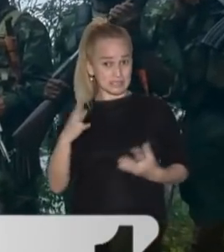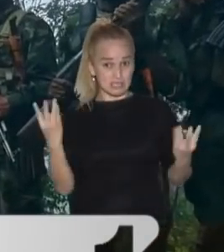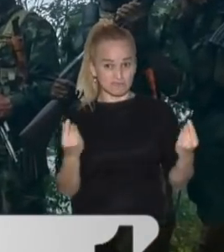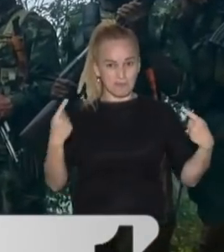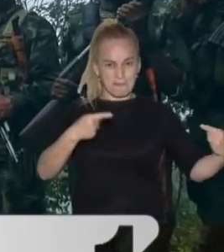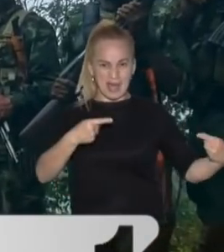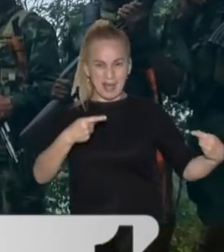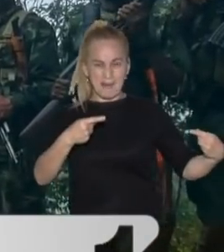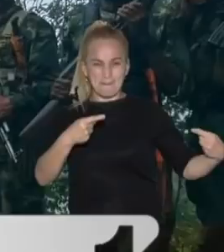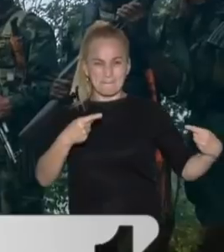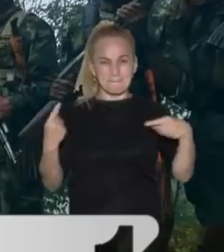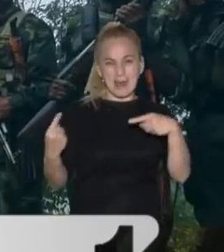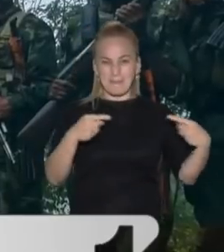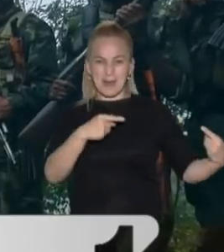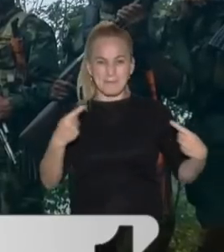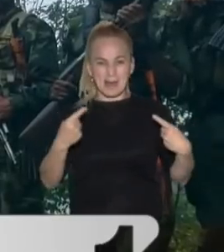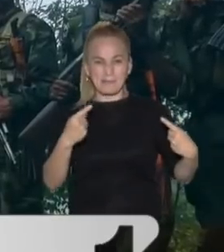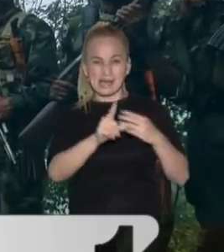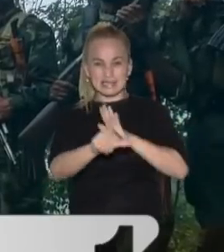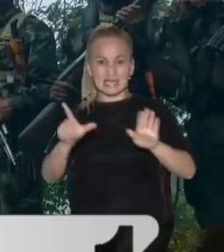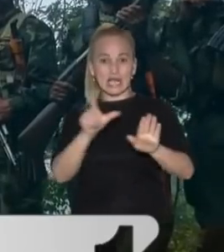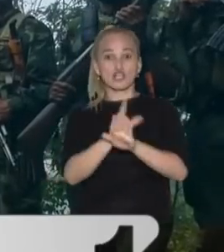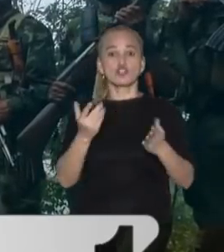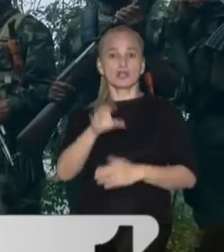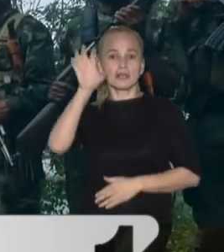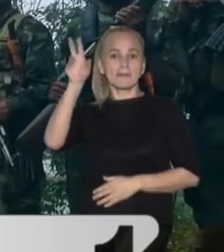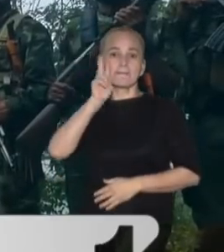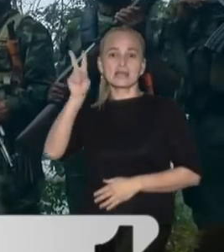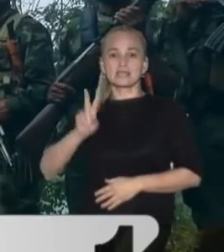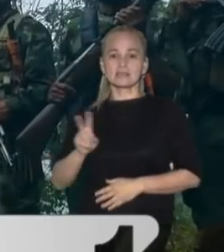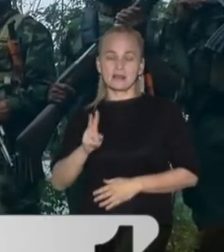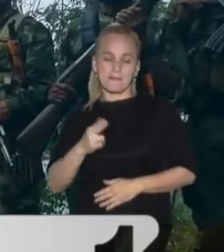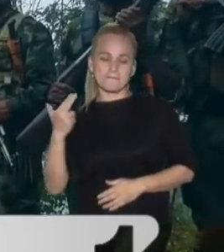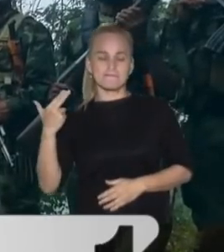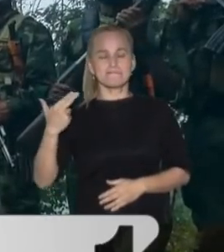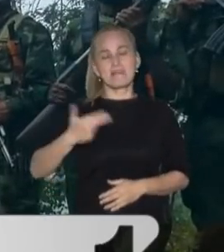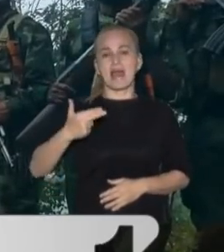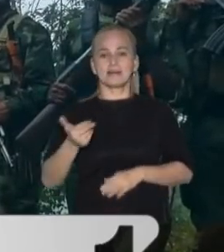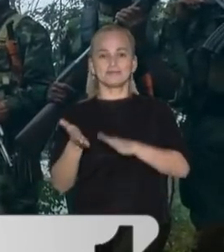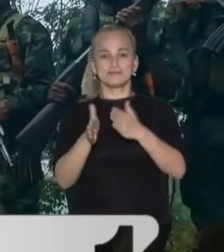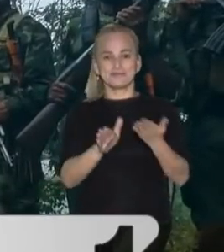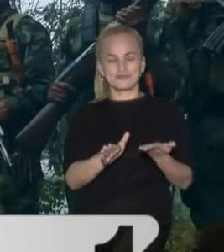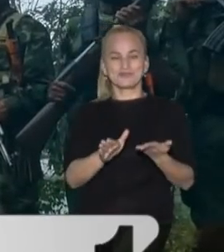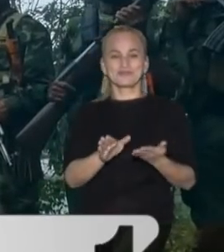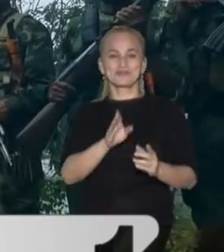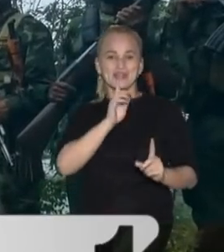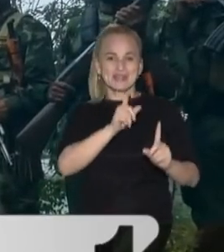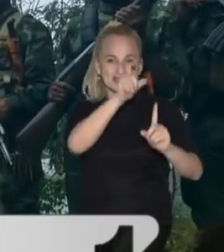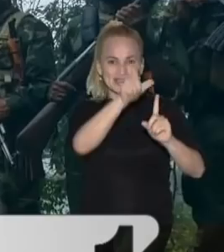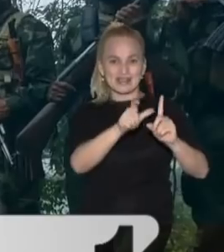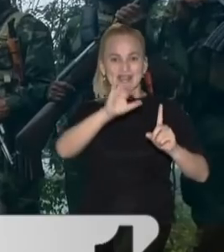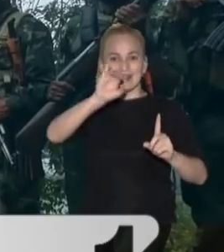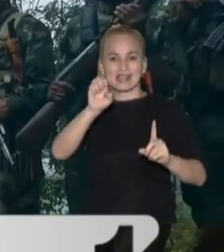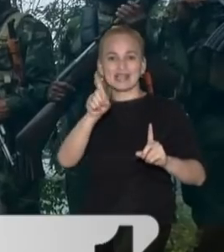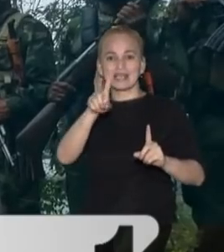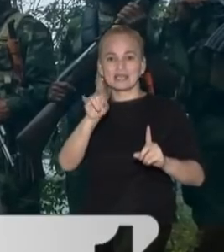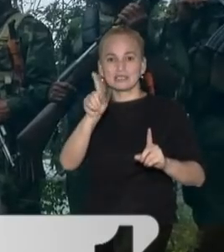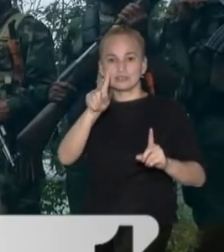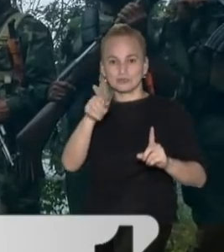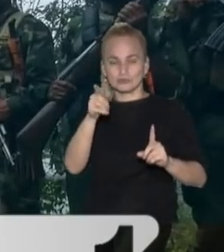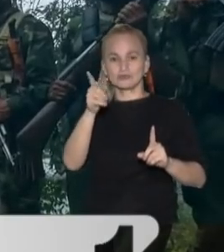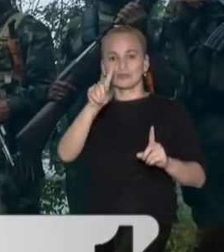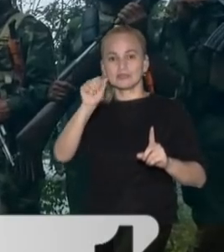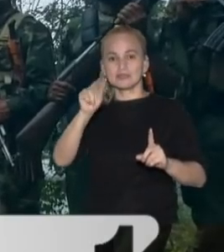con otro grupo ilegal en Venezuela habría acabado con la vida de Jesús Santrich. Por parte de las autoridades en